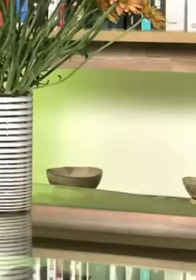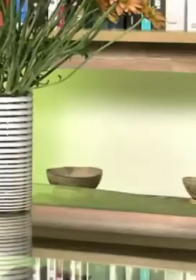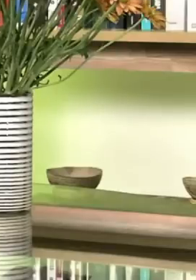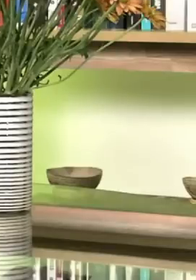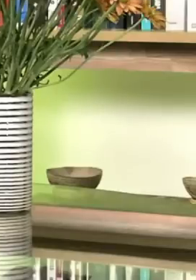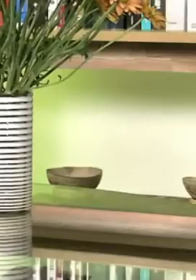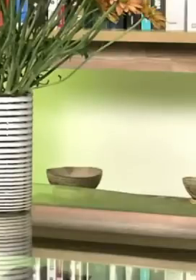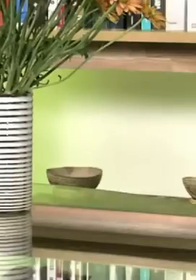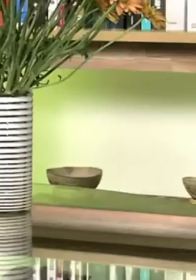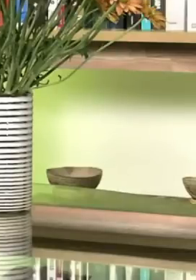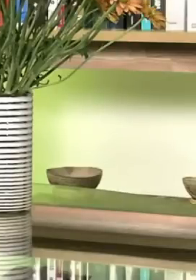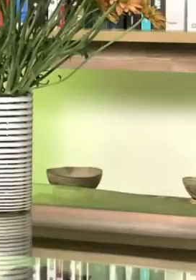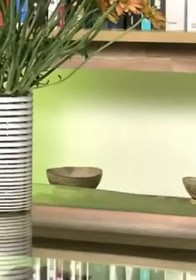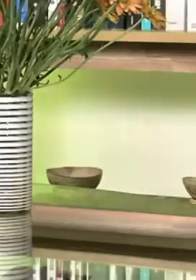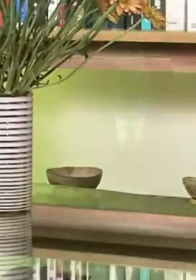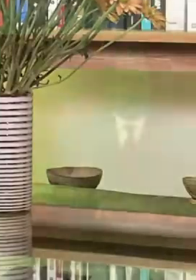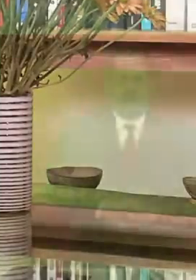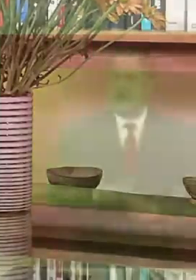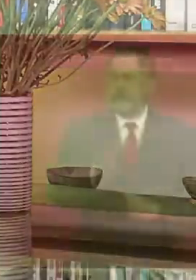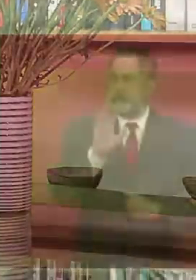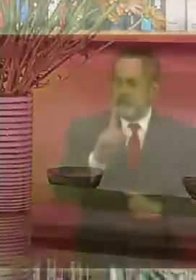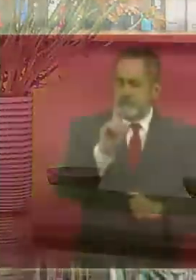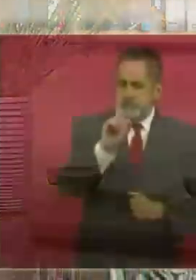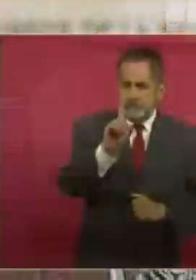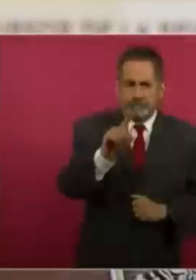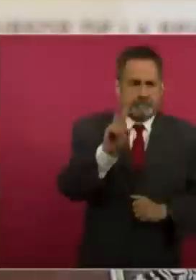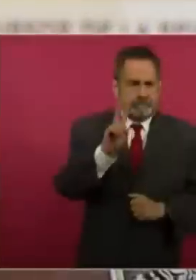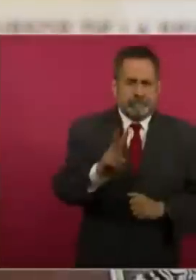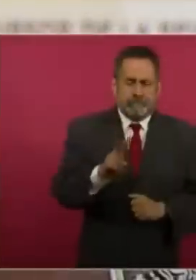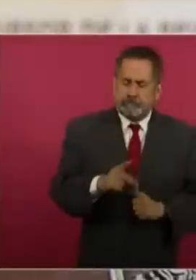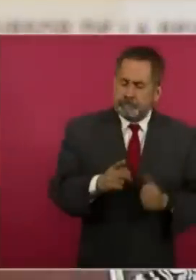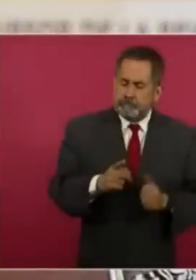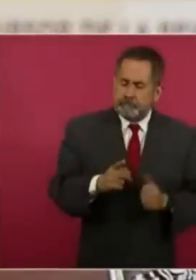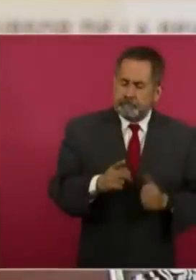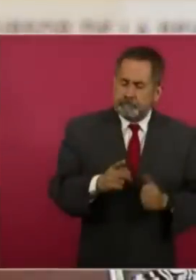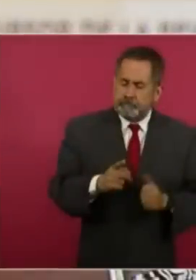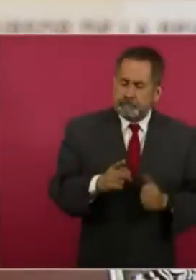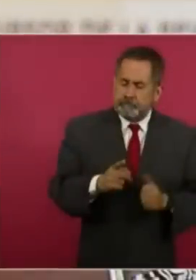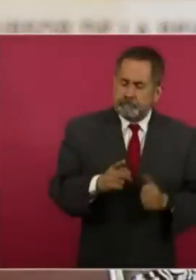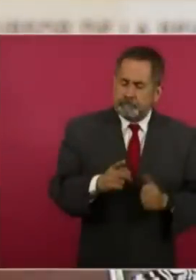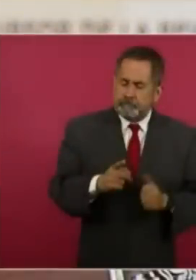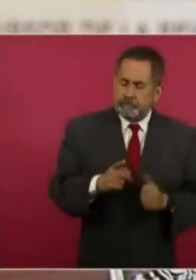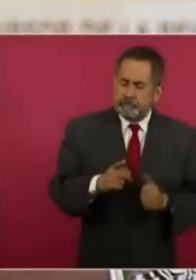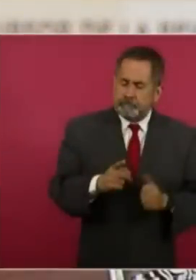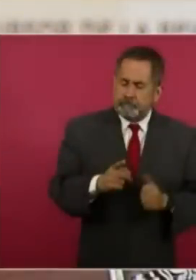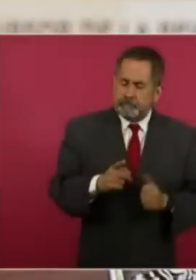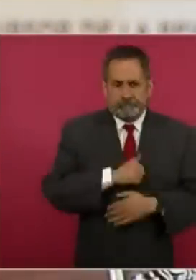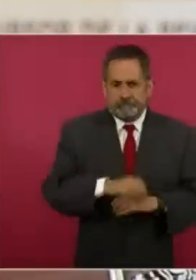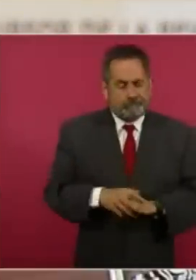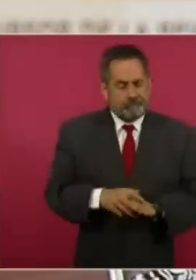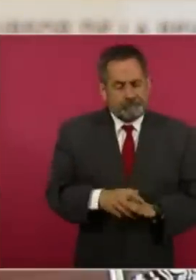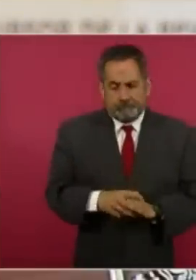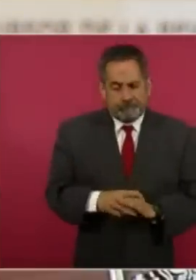guanajuato casos lamentable enviar